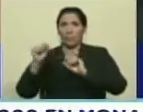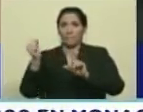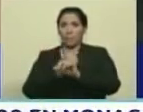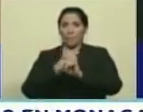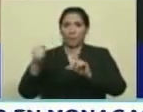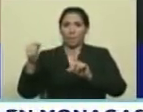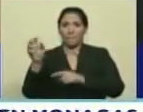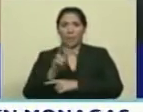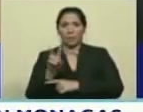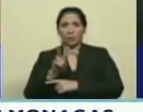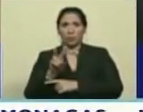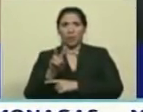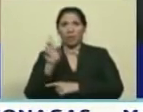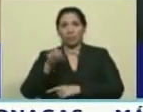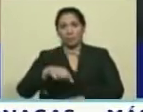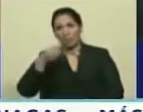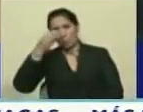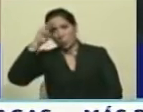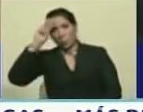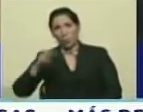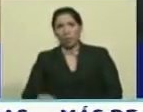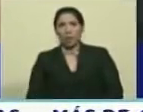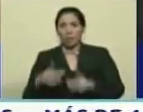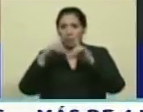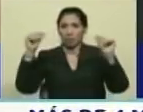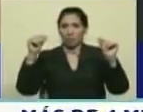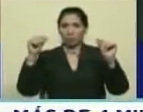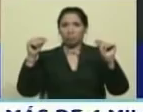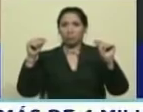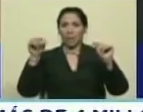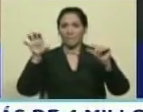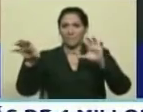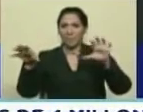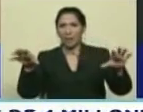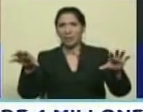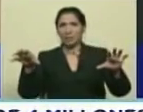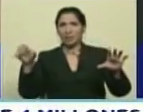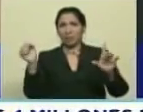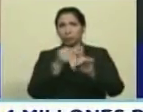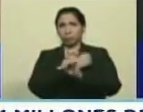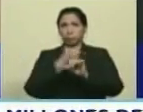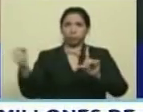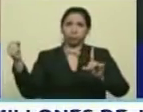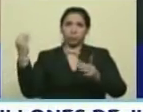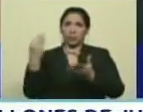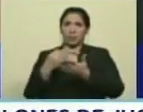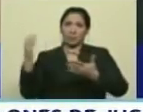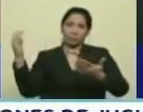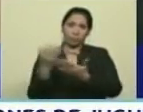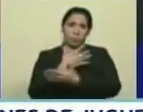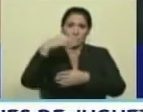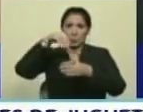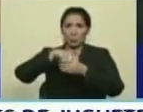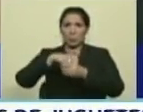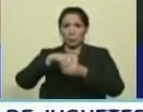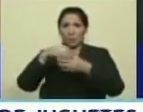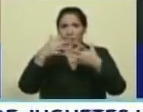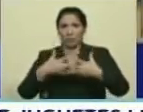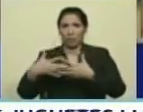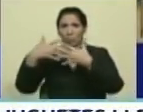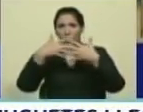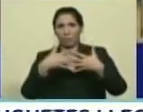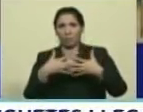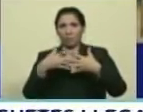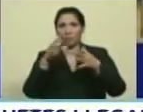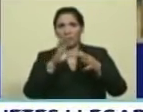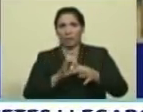Venezuela y Nicaragua, países afectados por los ataques injerencistas de los Estados Unidos y sus aliados